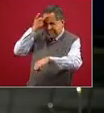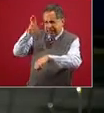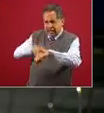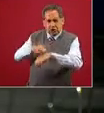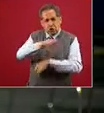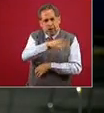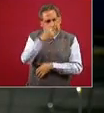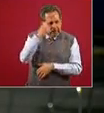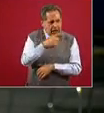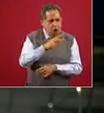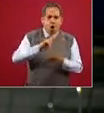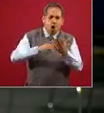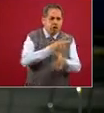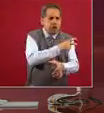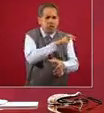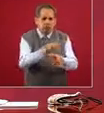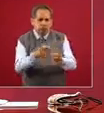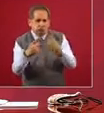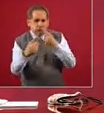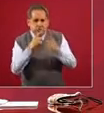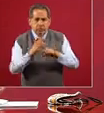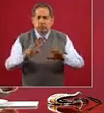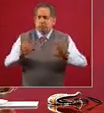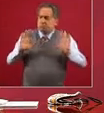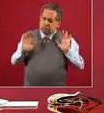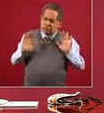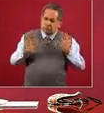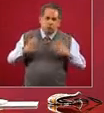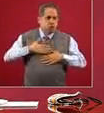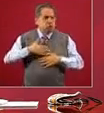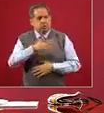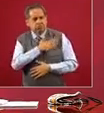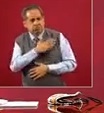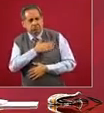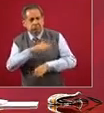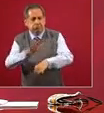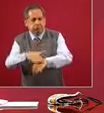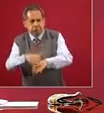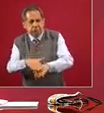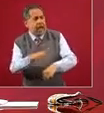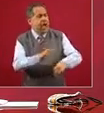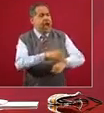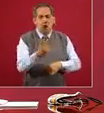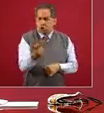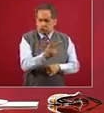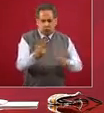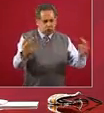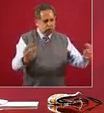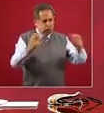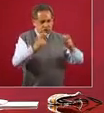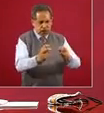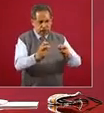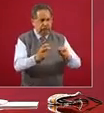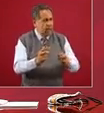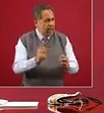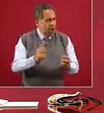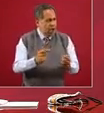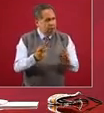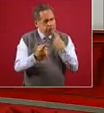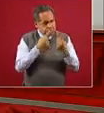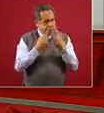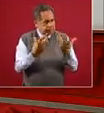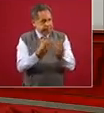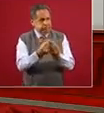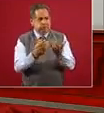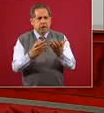a que regrese a las mesas de negociación? Siempre hemos hecho el llamado a que se acerquen, a que aprovechen los espacios neutrales